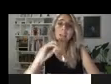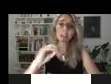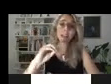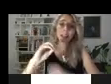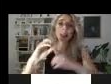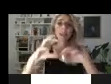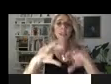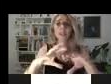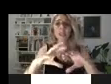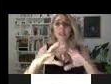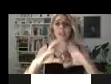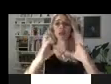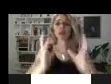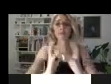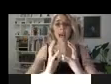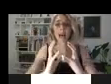Hay una serie